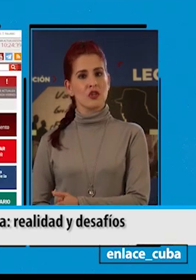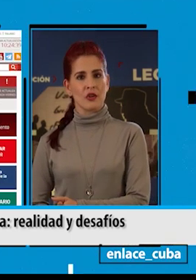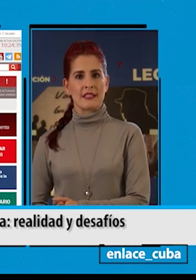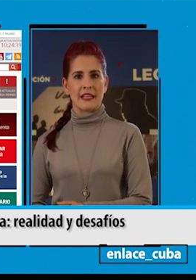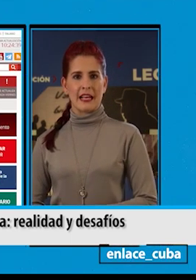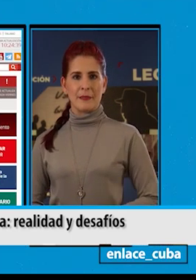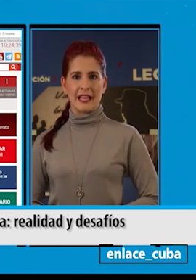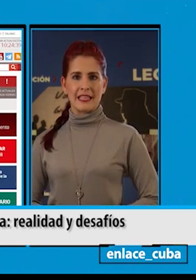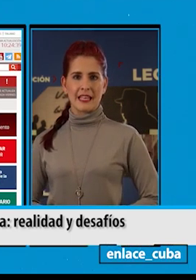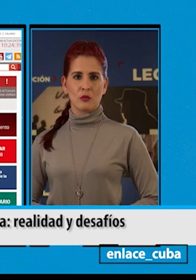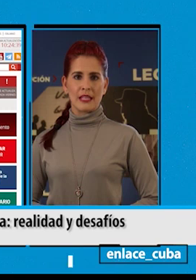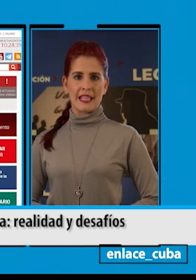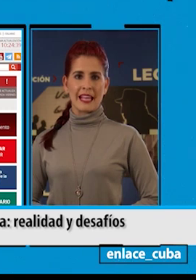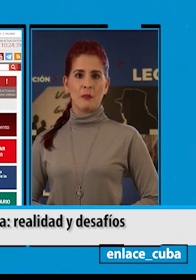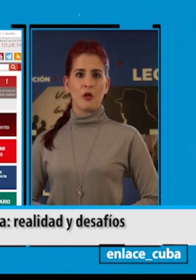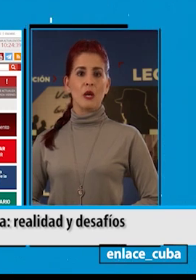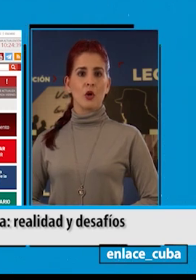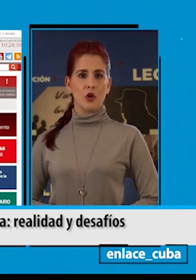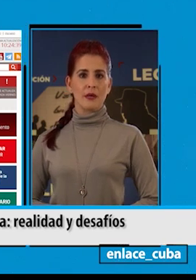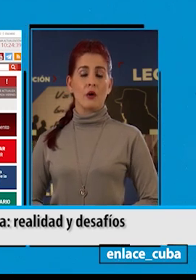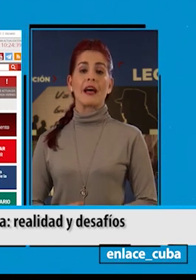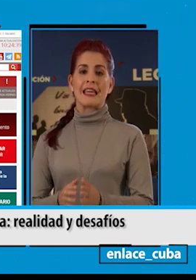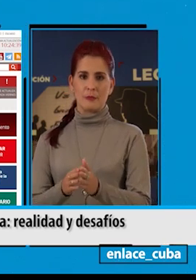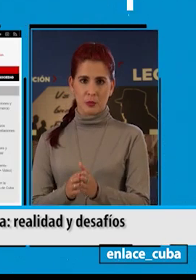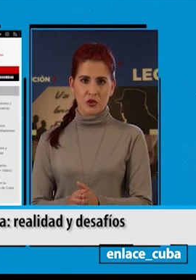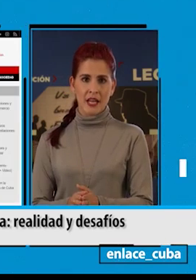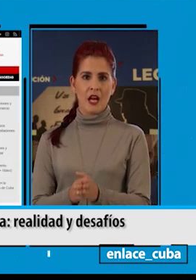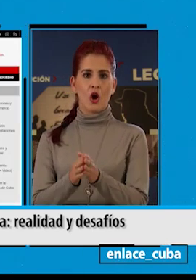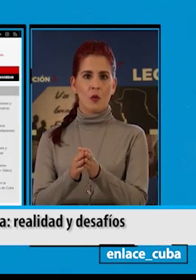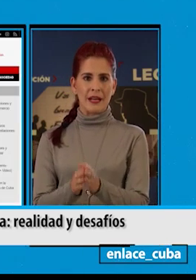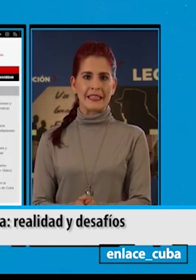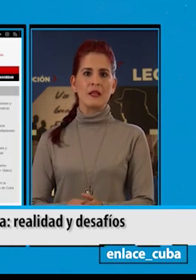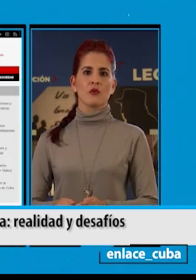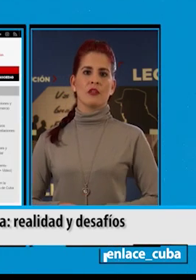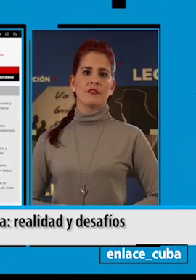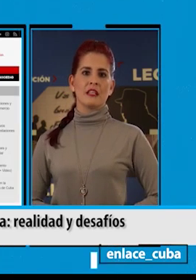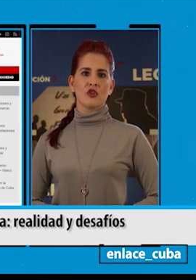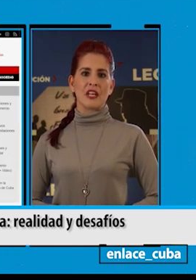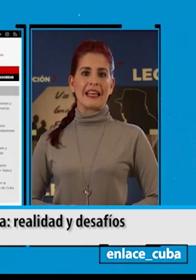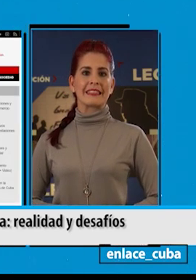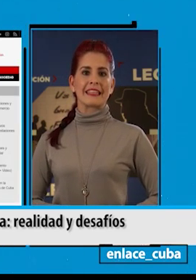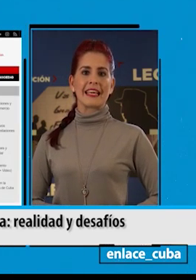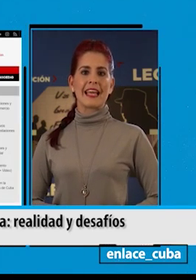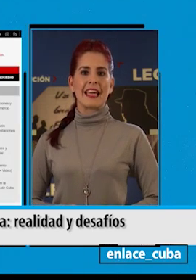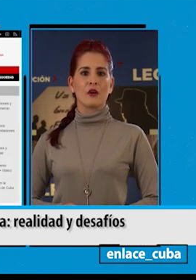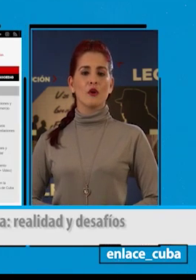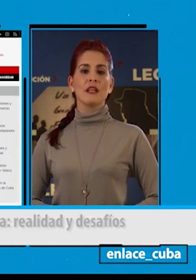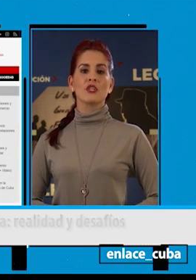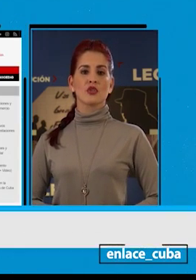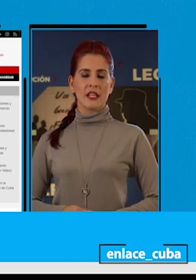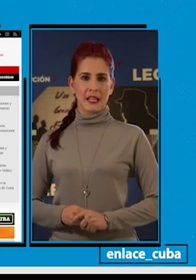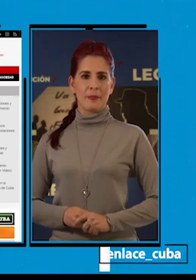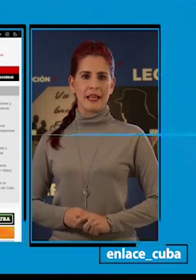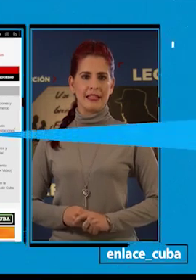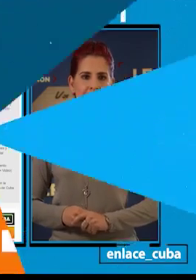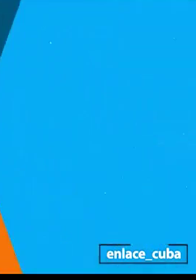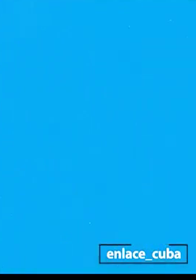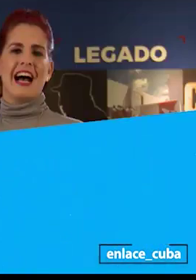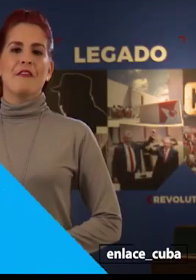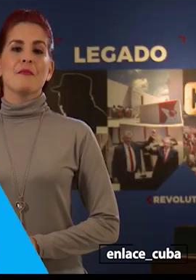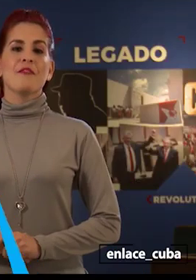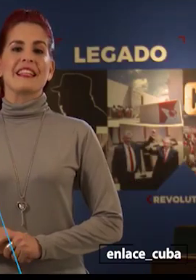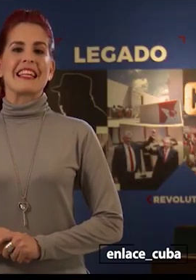otras acciones encaminadas a actualizar el modelo económico e impulsar objetivos definidos en la estrategia económica y social del